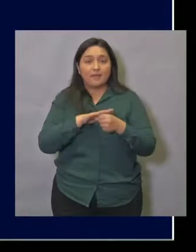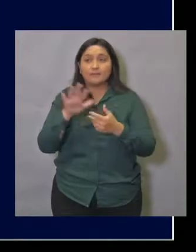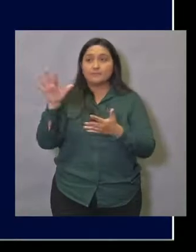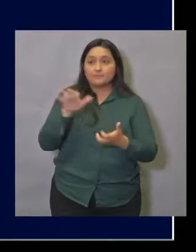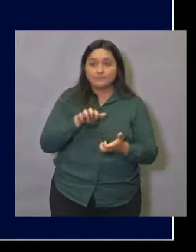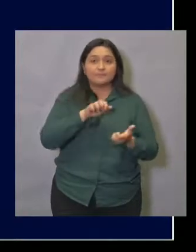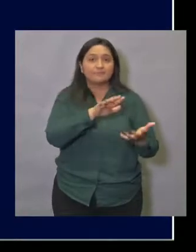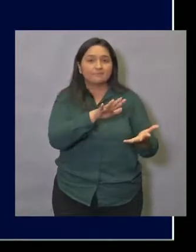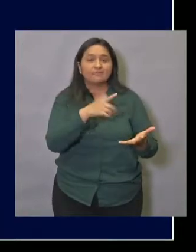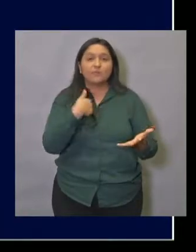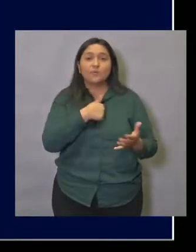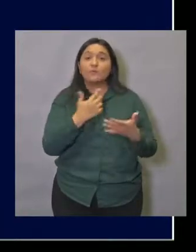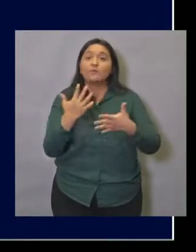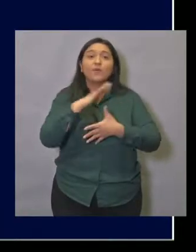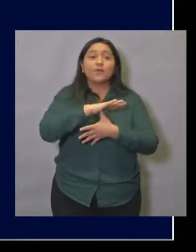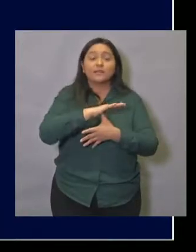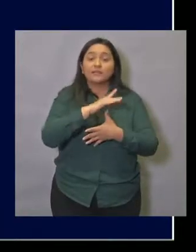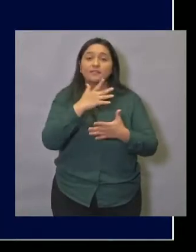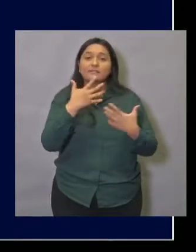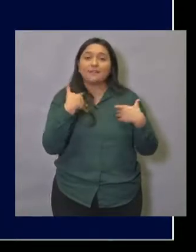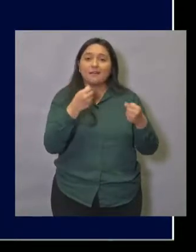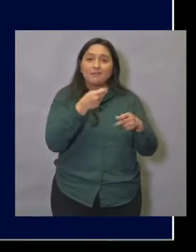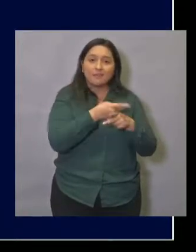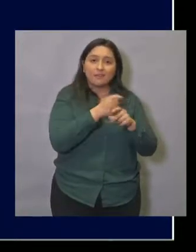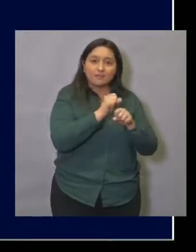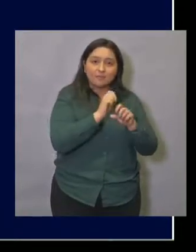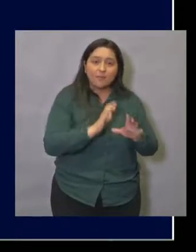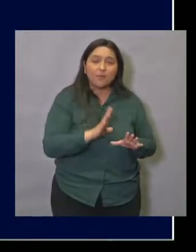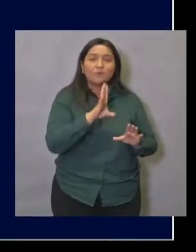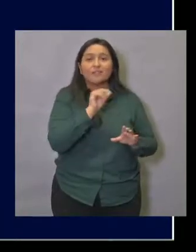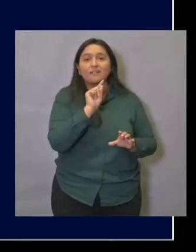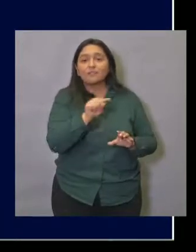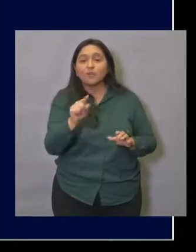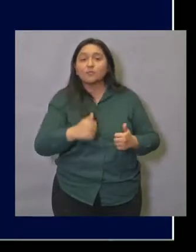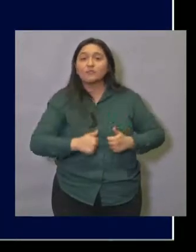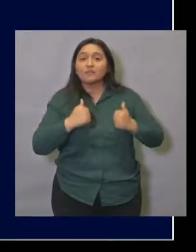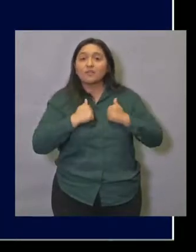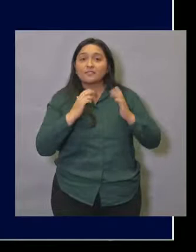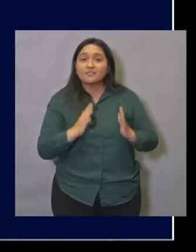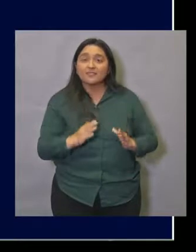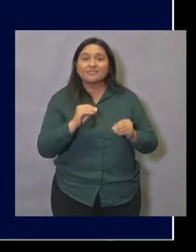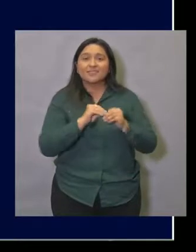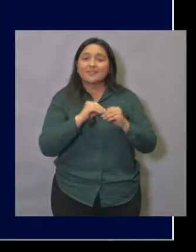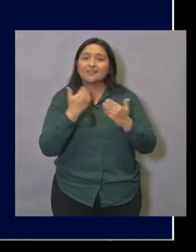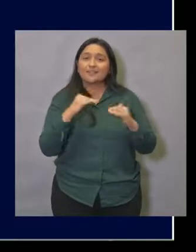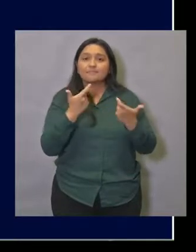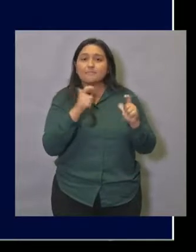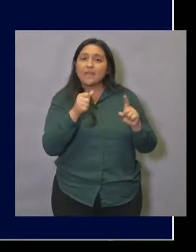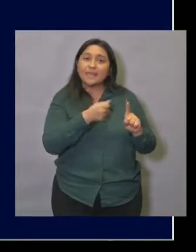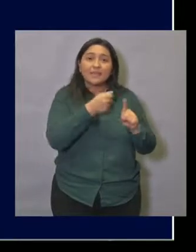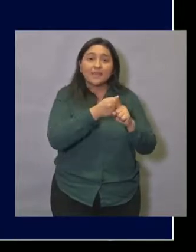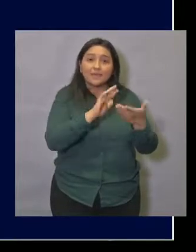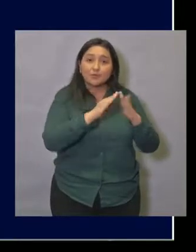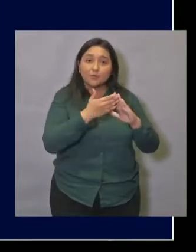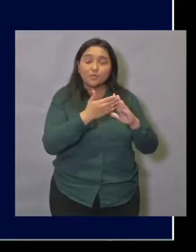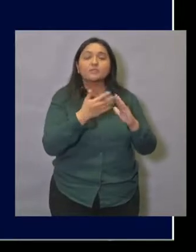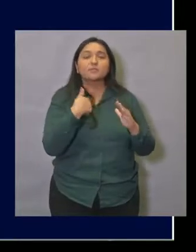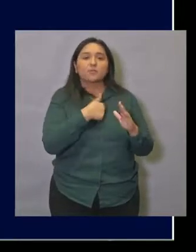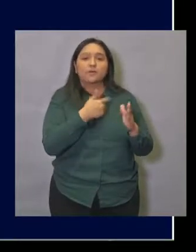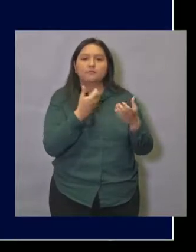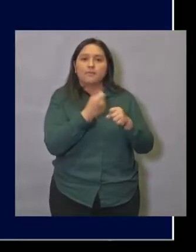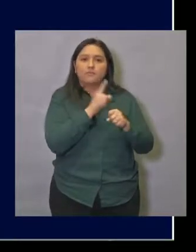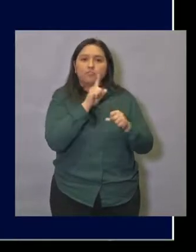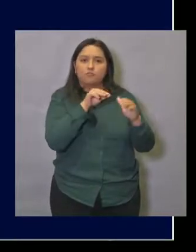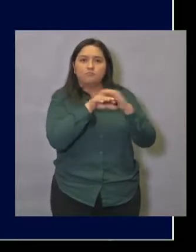los residentes y trabajadores elegibles en comunidades más afectadas tengan acceso fácil a las vacunas. Next slide,